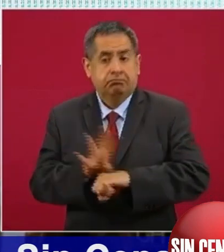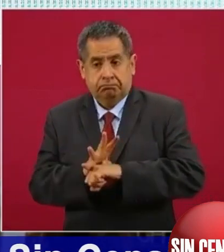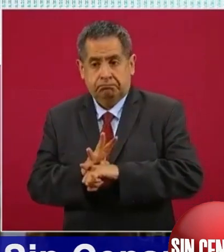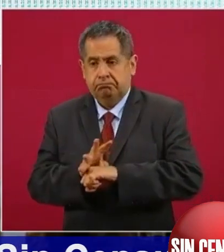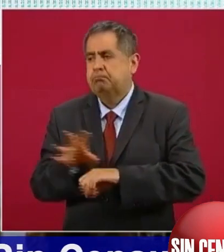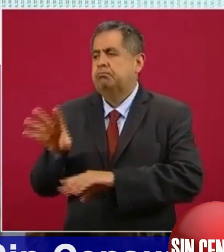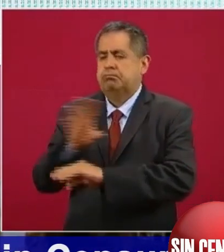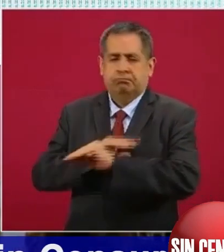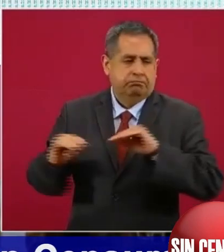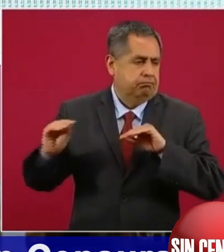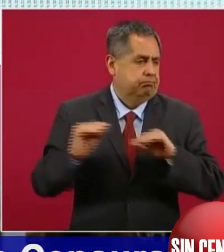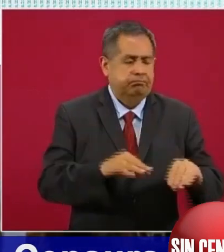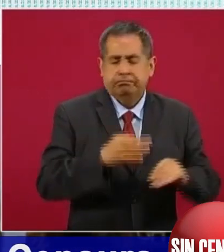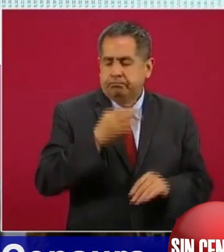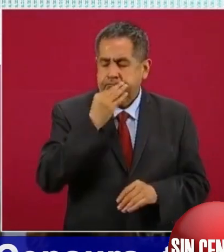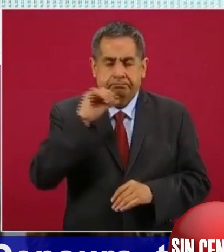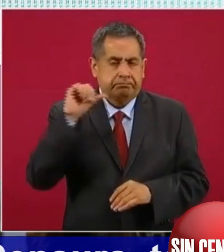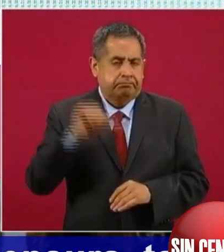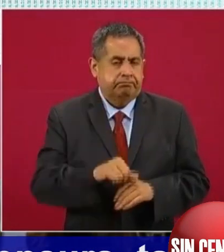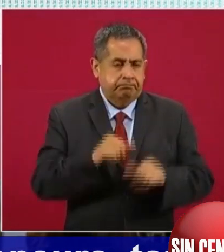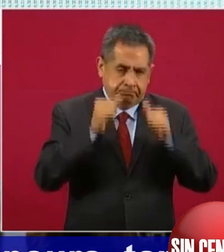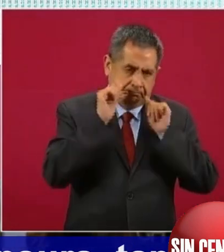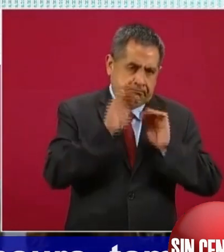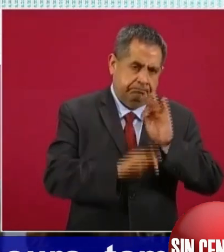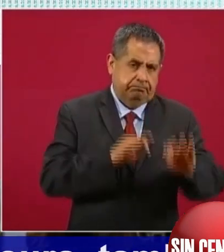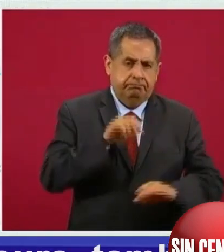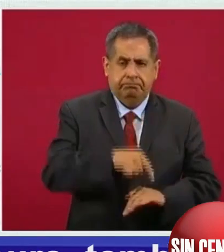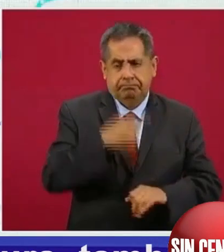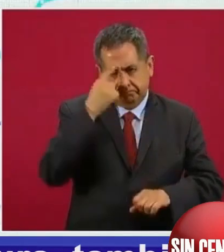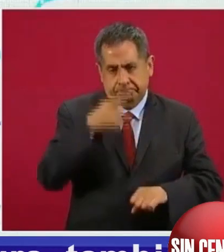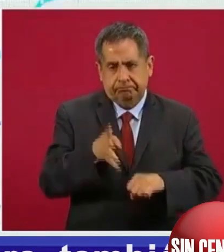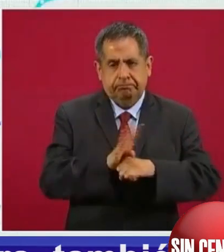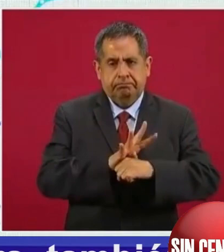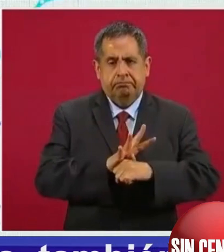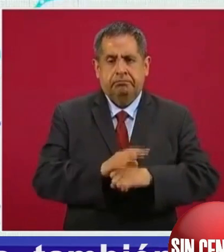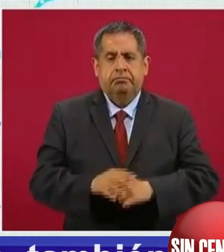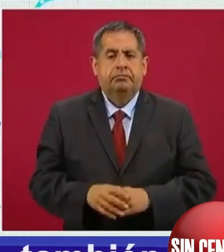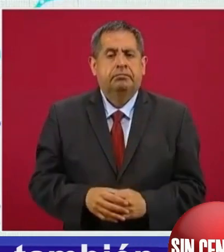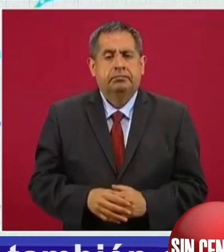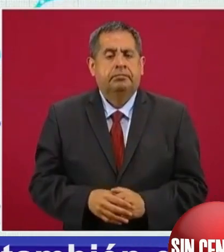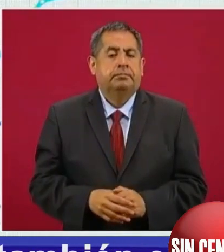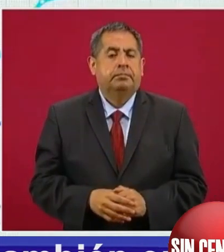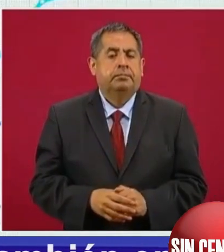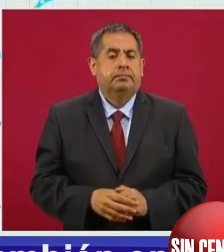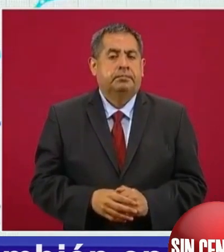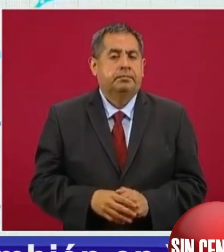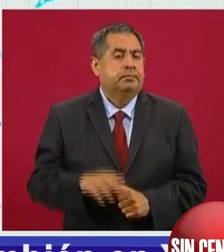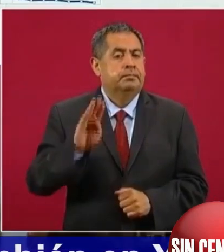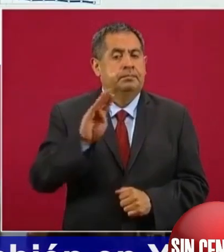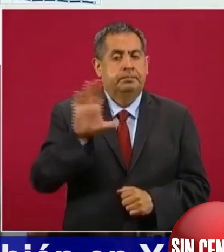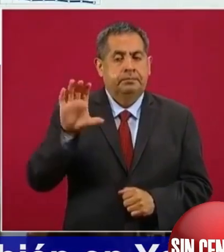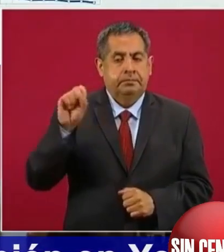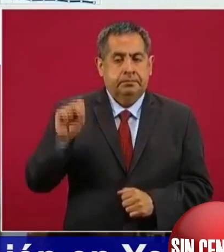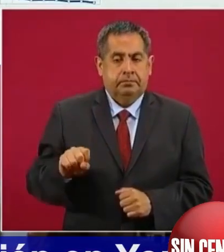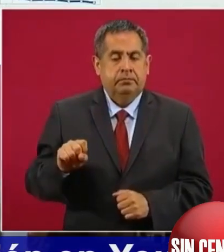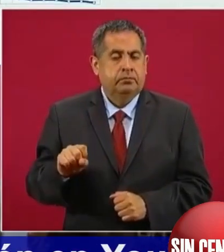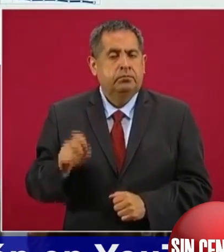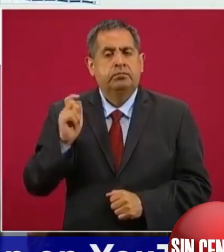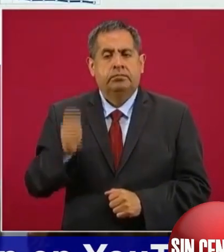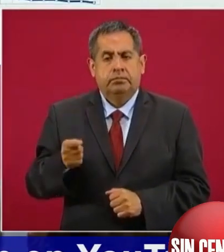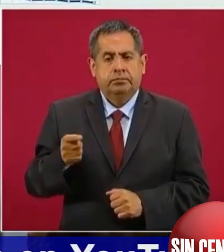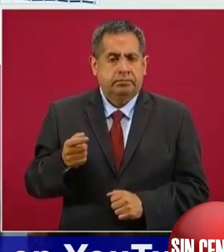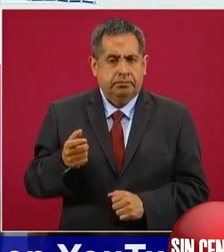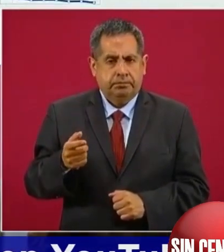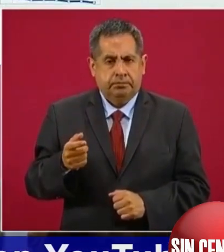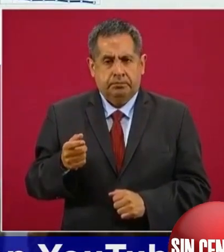de manera inmediata para una persona que tenga COVID. La siguiente. Baja California Sur, como ya decíamos,